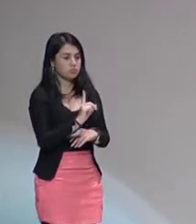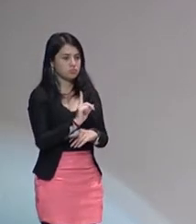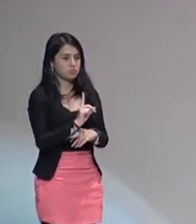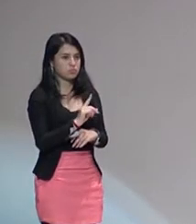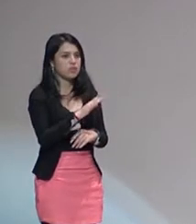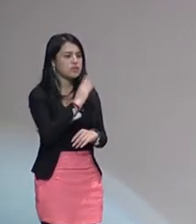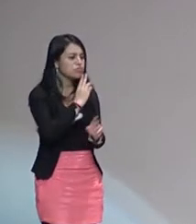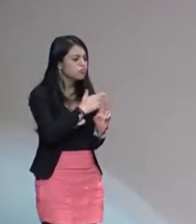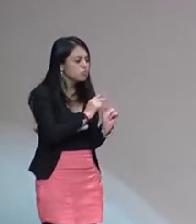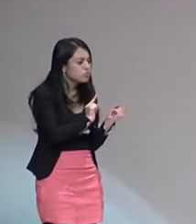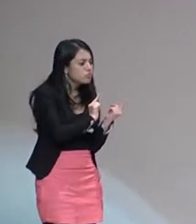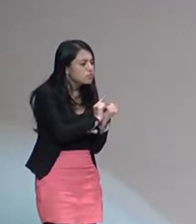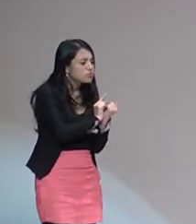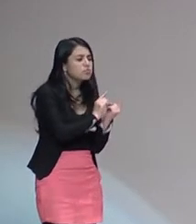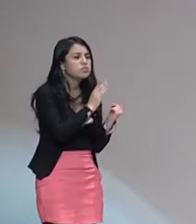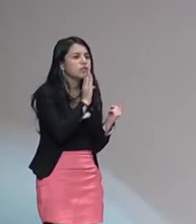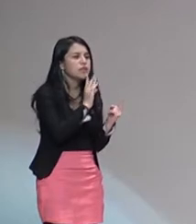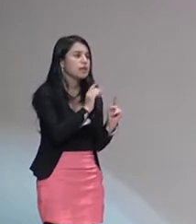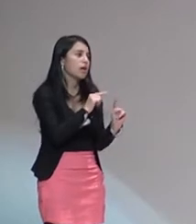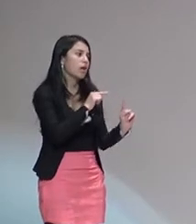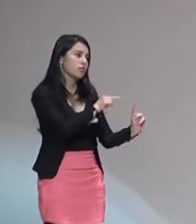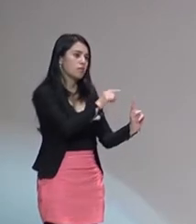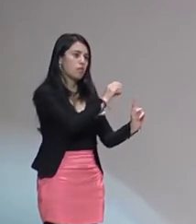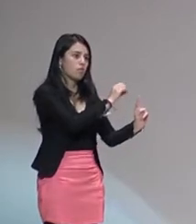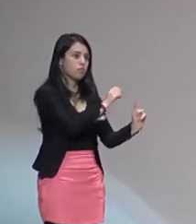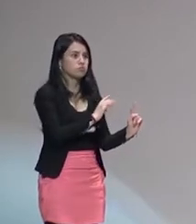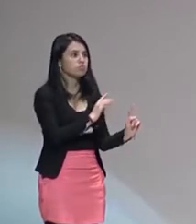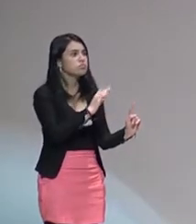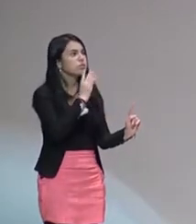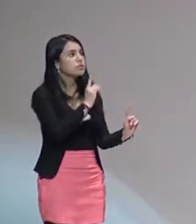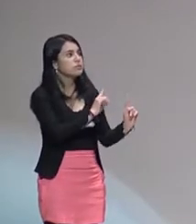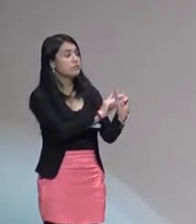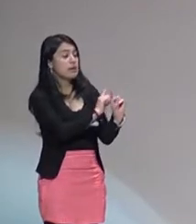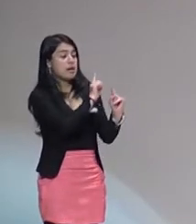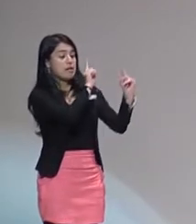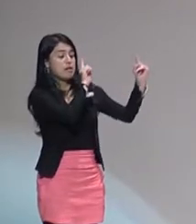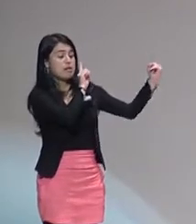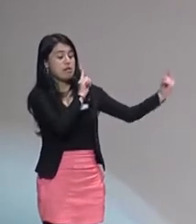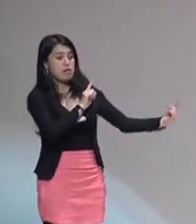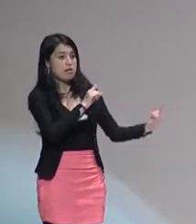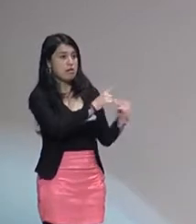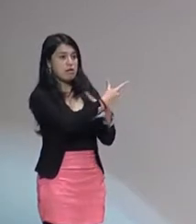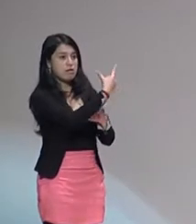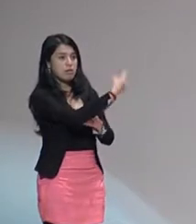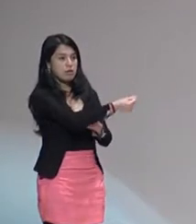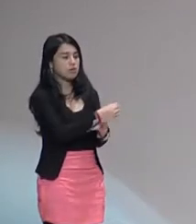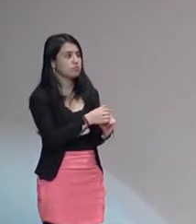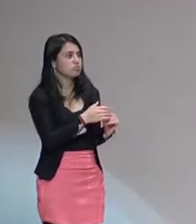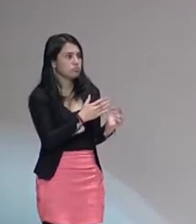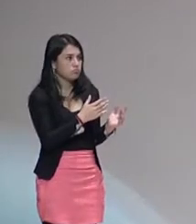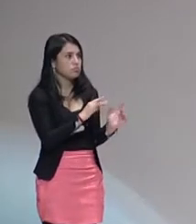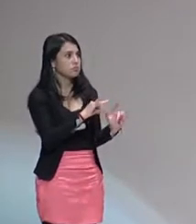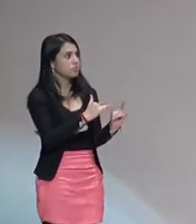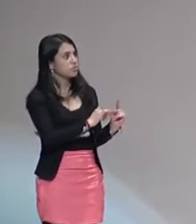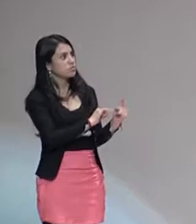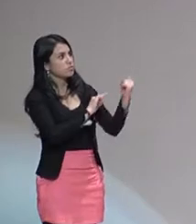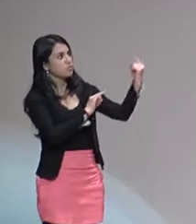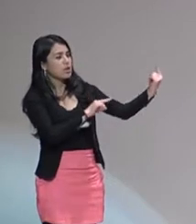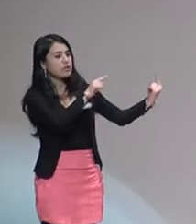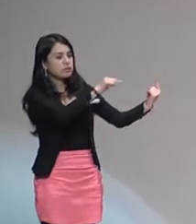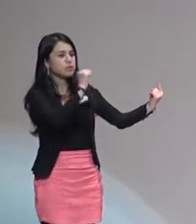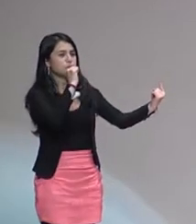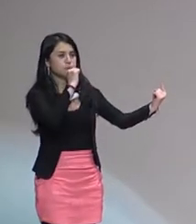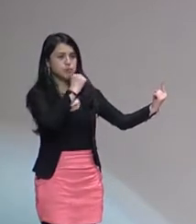el prójimo también es él que está muy lejos, pero sí ha